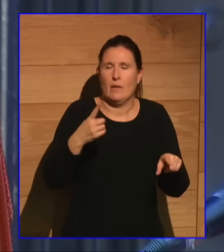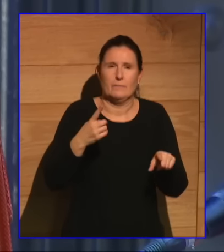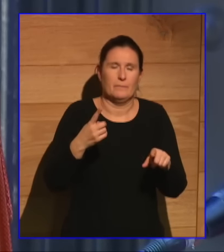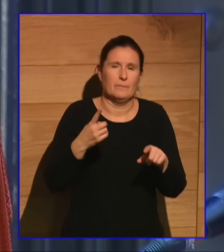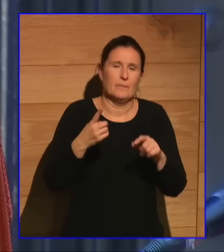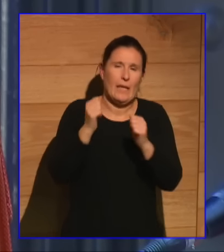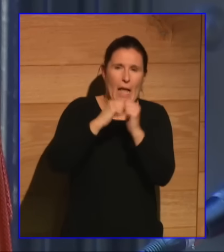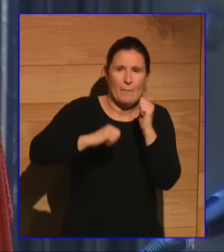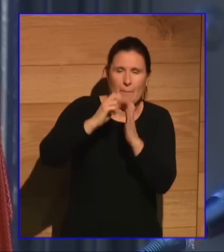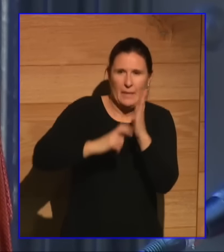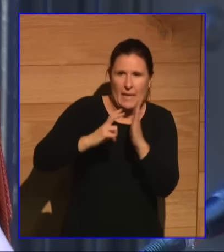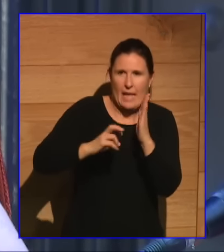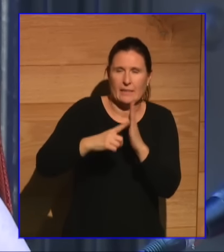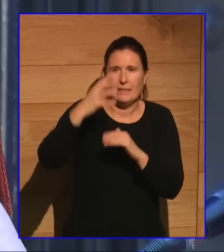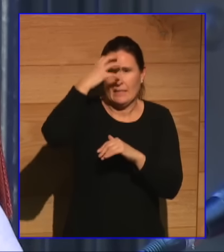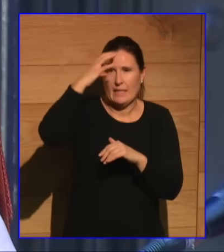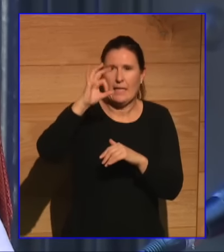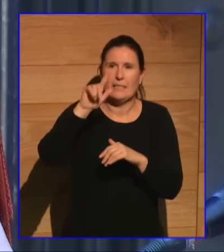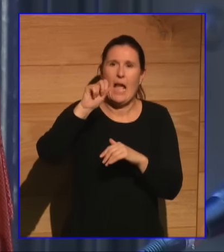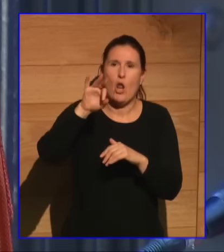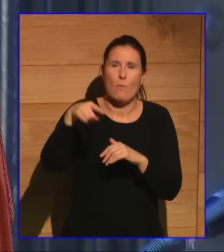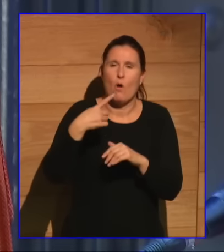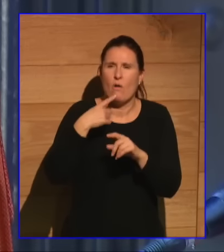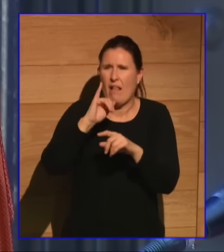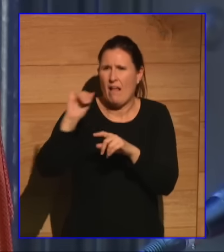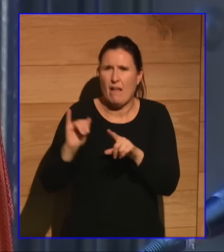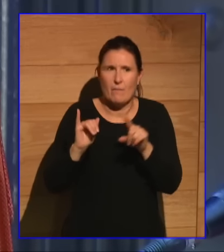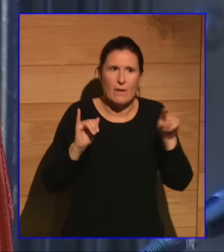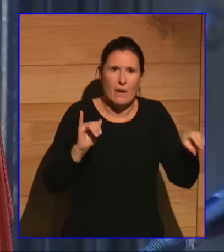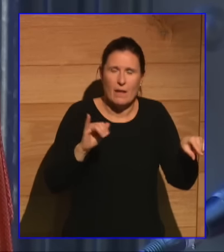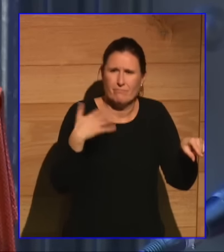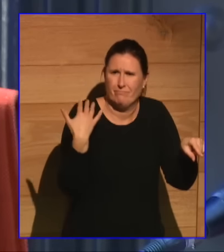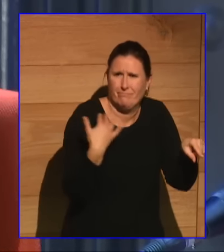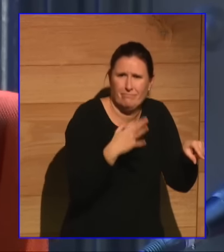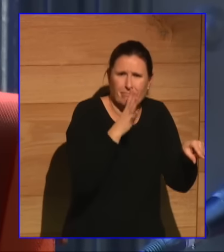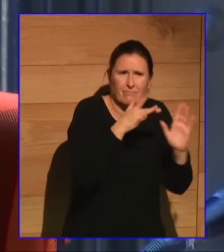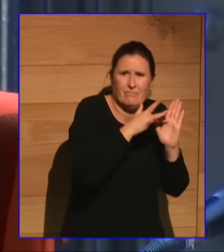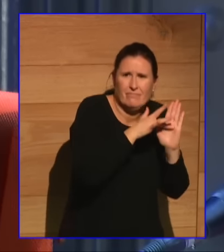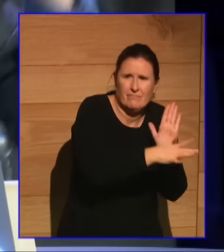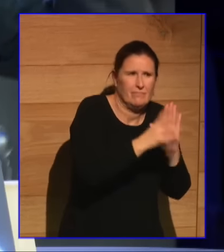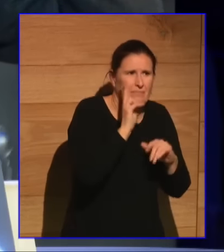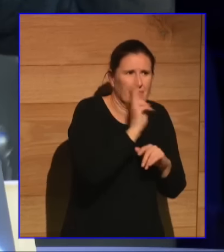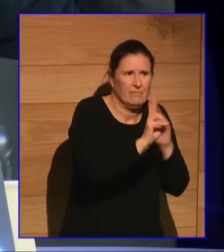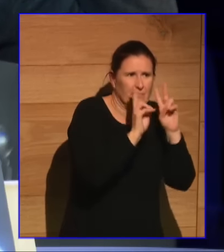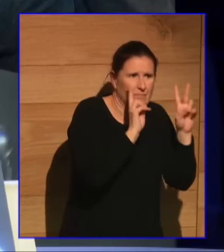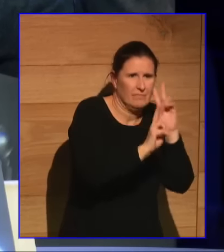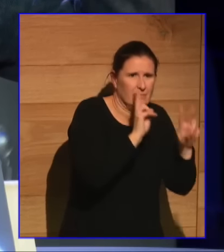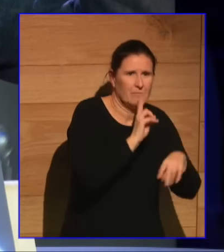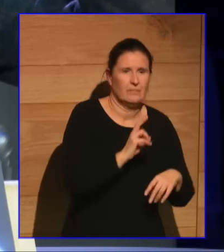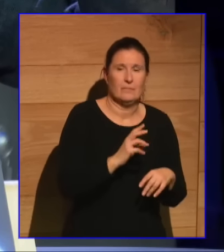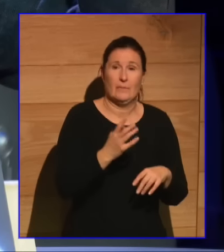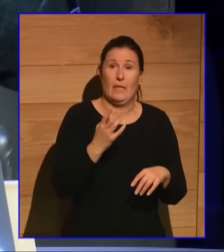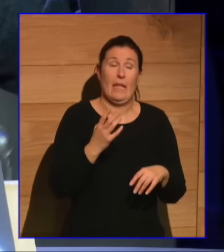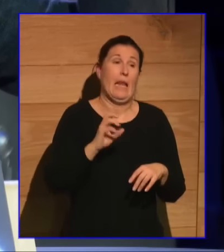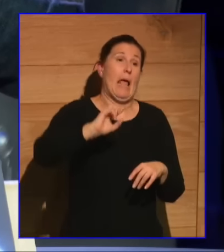que él mamó durante su infancia, pero está narrado. Y mucho King Kong. No solamente ya en la primera, que la puerta de